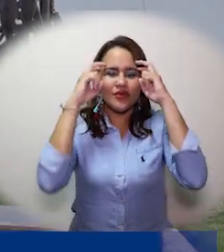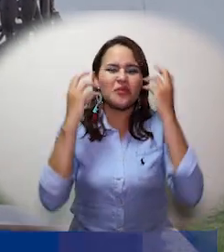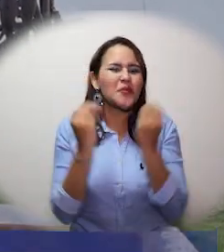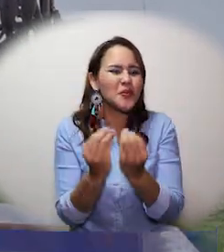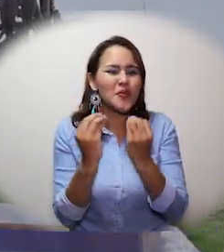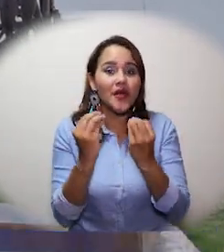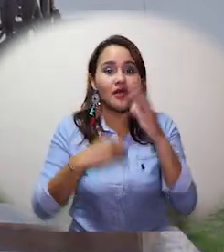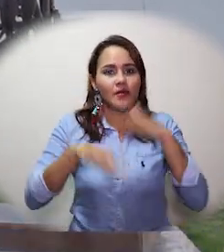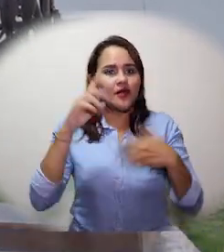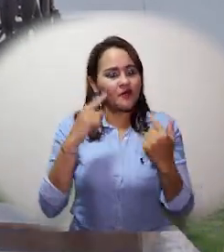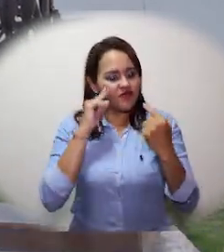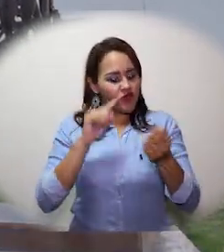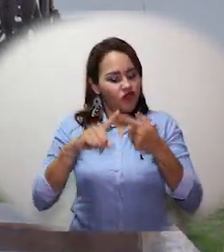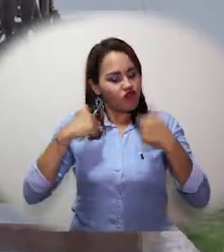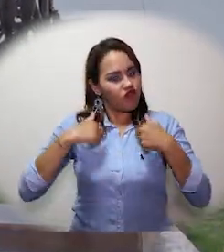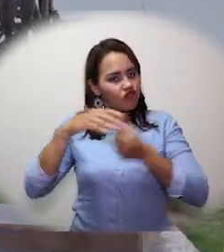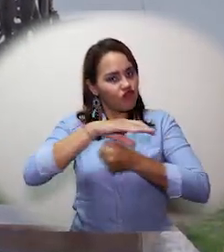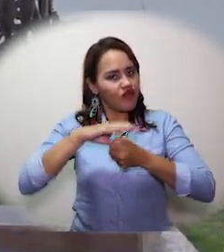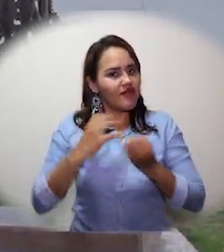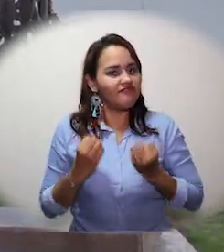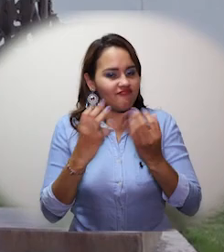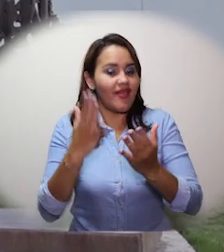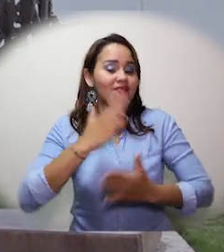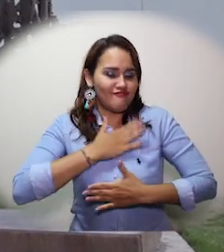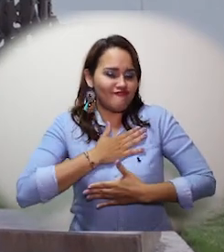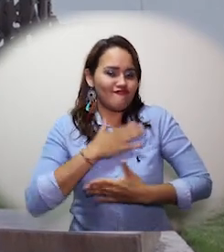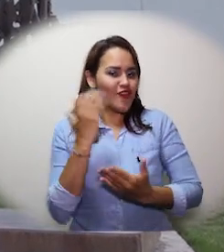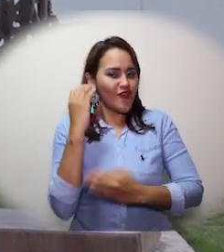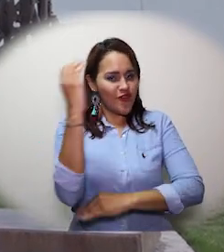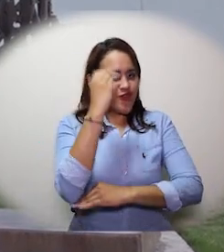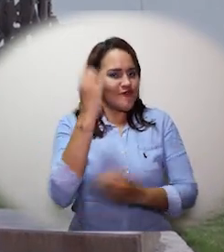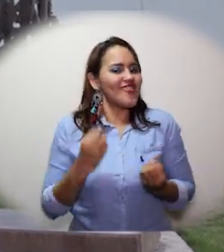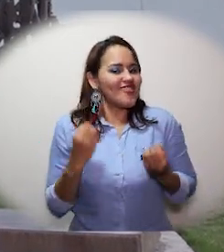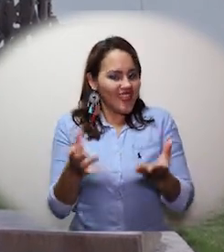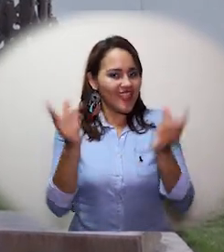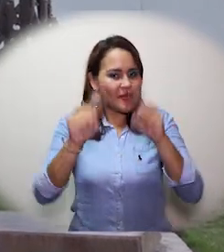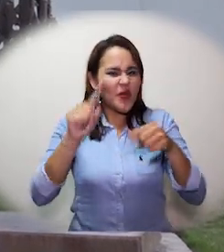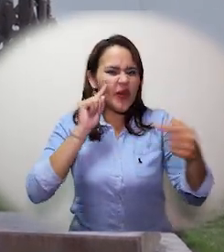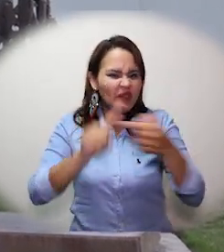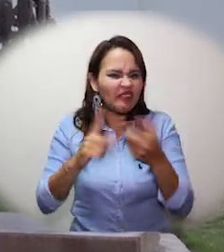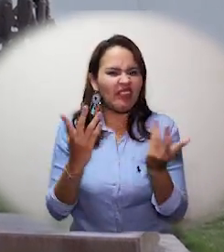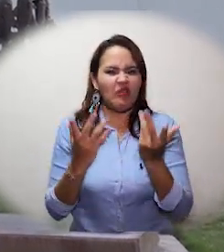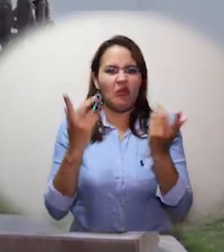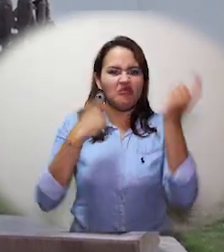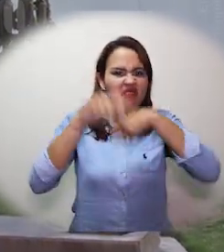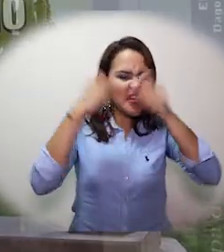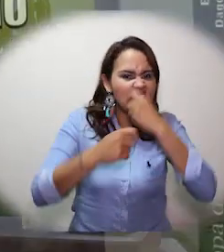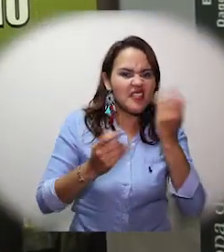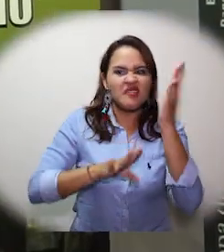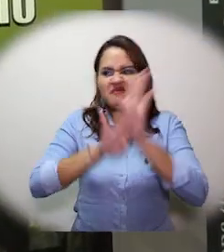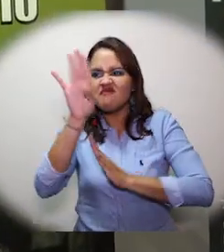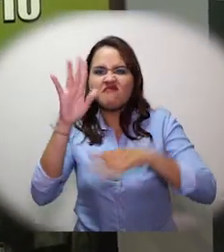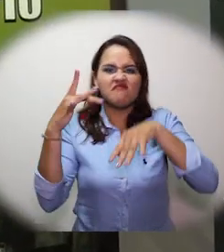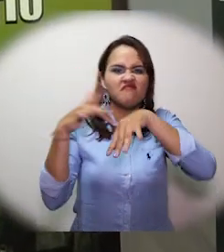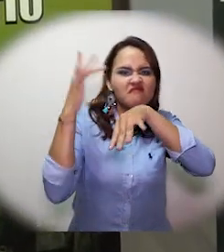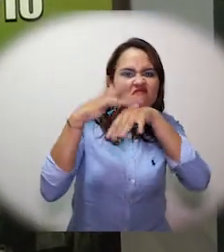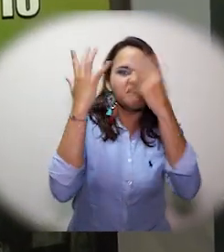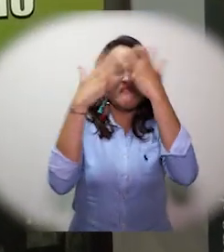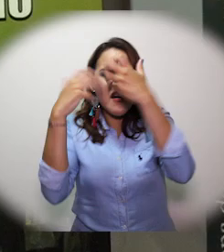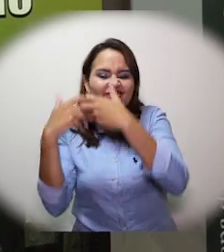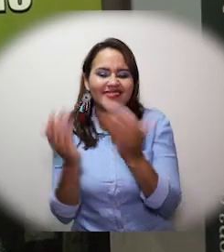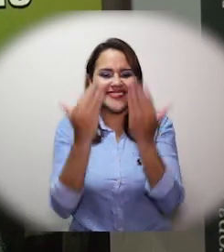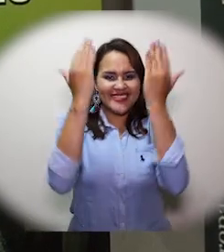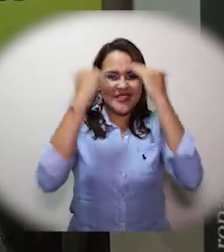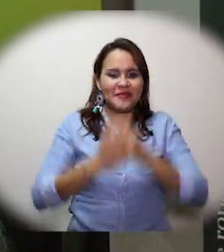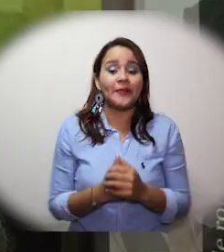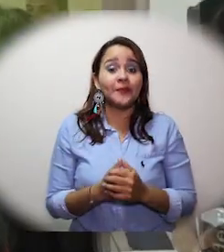de conocimiento para ir a aportar a mi ciudad y también a mi país para que podamos avanzar en el mercado, en emprendimientos.